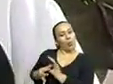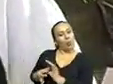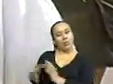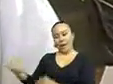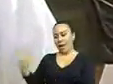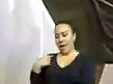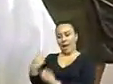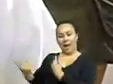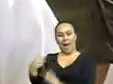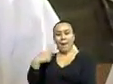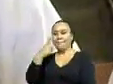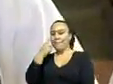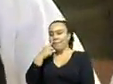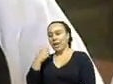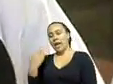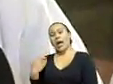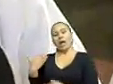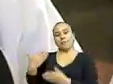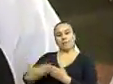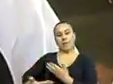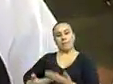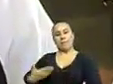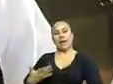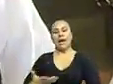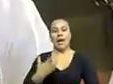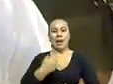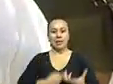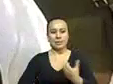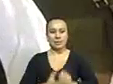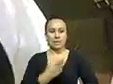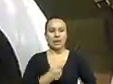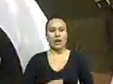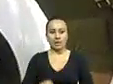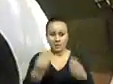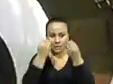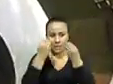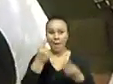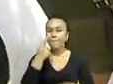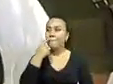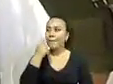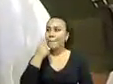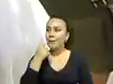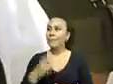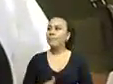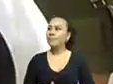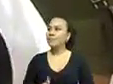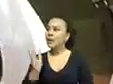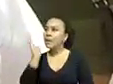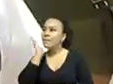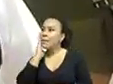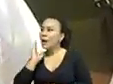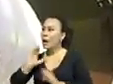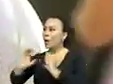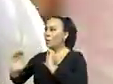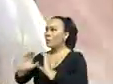que va a ayudar a que se prolongue más la lactancia. A nivel mundial, el padre, la maternidad y la paternidad están vinculadas para una